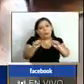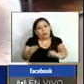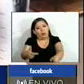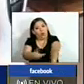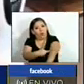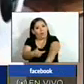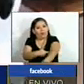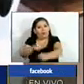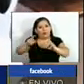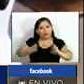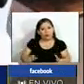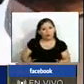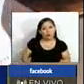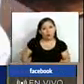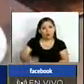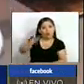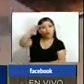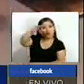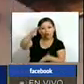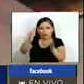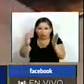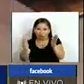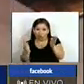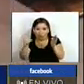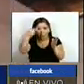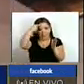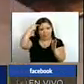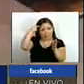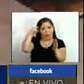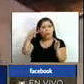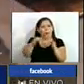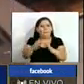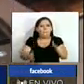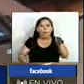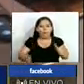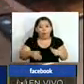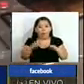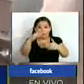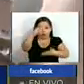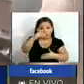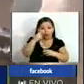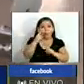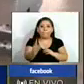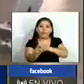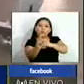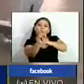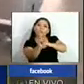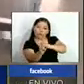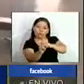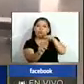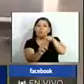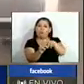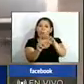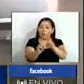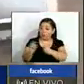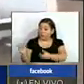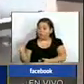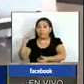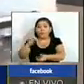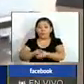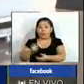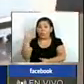hospital público. El robot está equipado con tecnologías para detectar posibles casos de coronavirus y por ello fue desarrollado en conjunto con